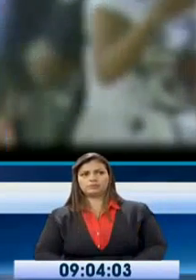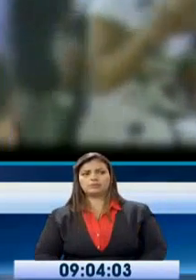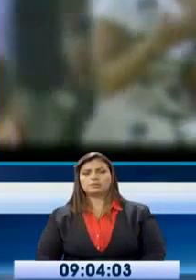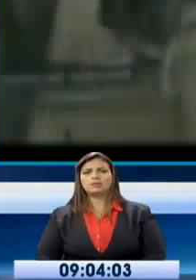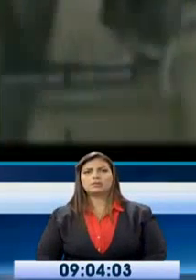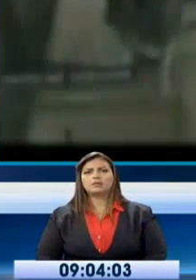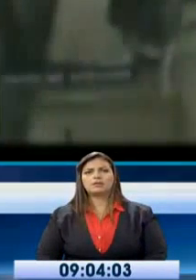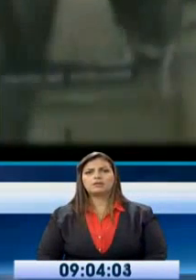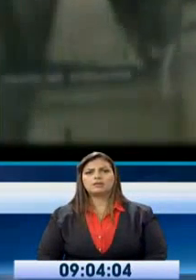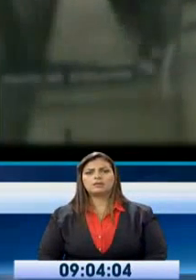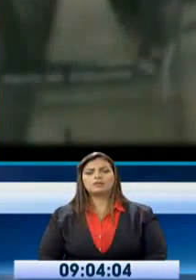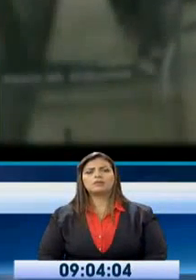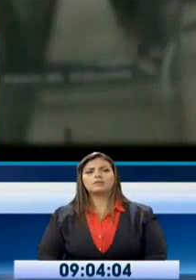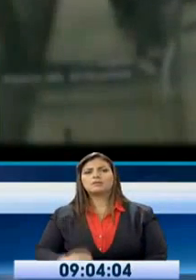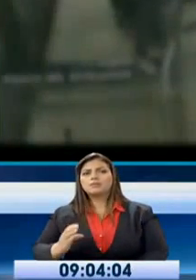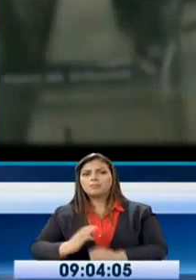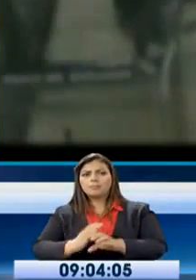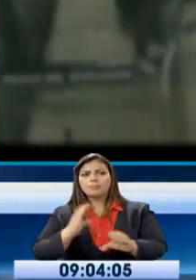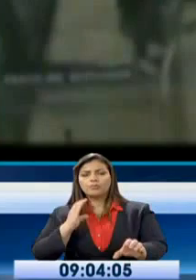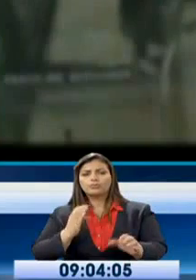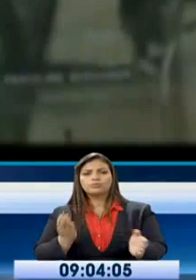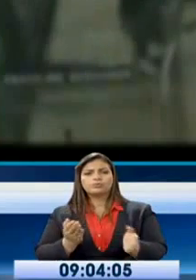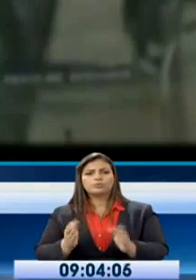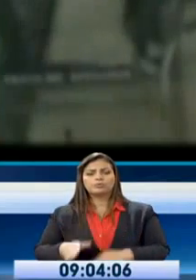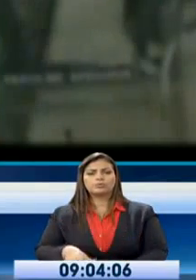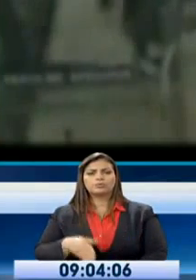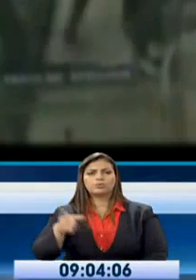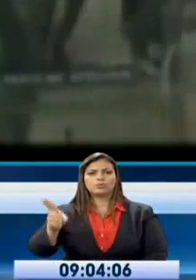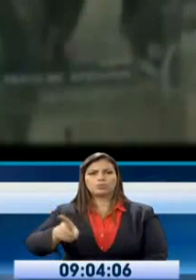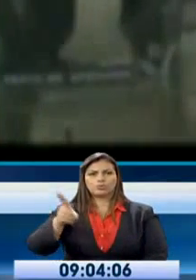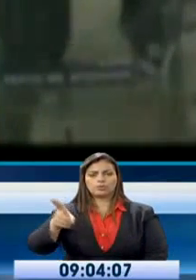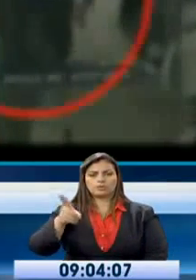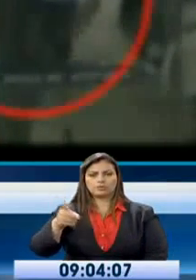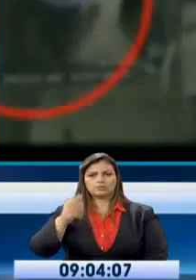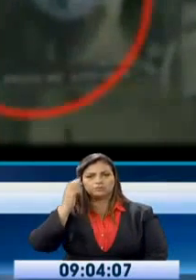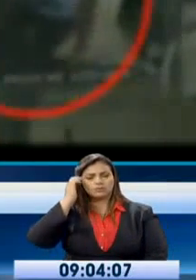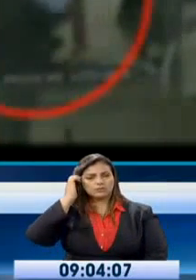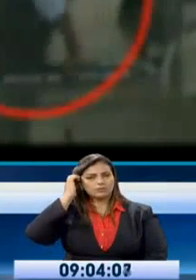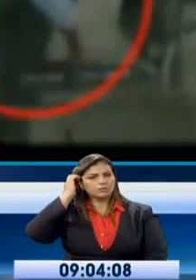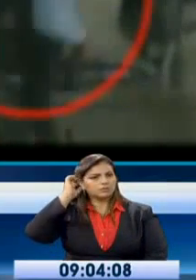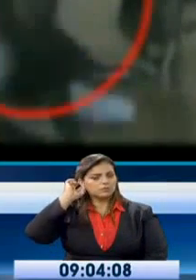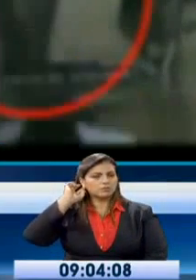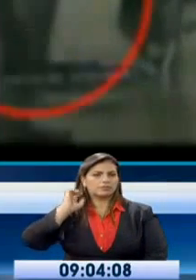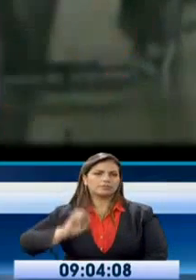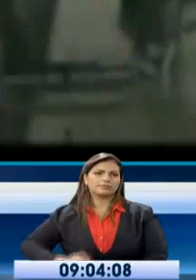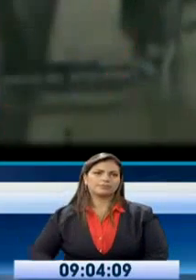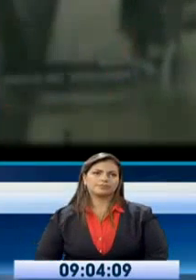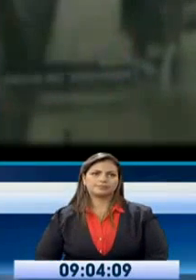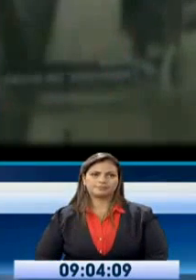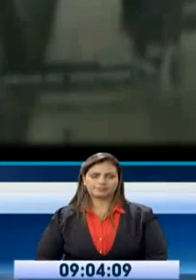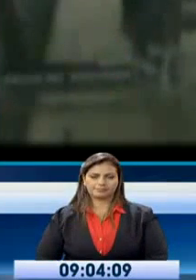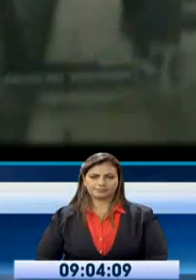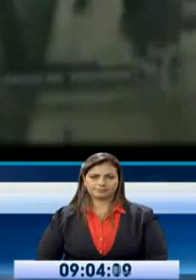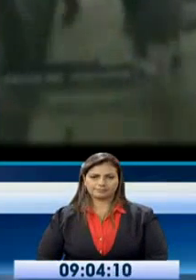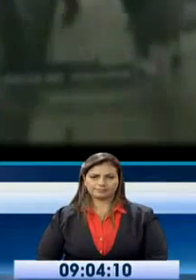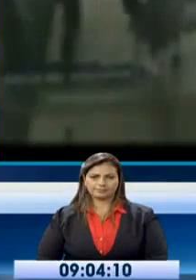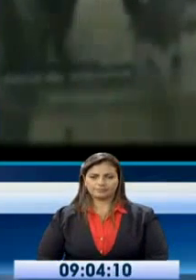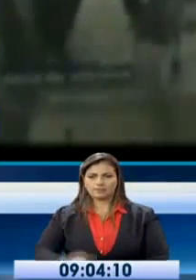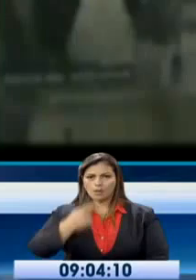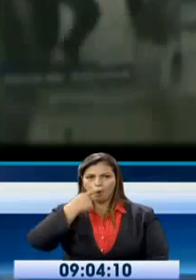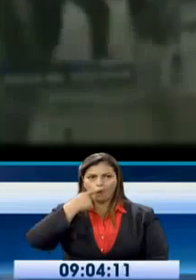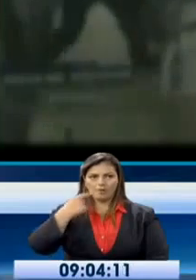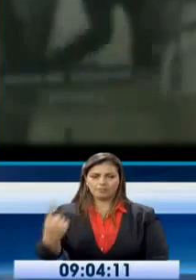del cantón Durán, se bajan en esta parada para dirigirse a diferentes puntos del centro. Voy a conversar con el caballero que viene